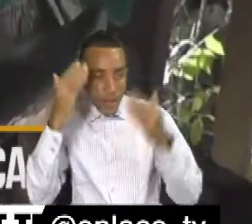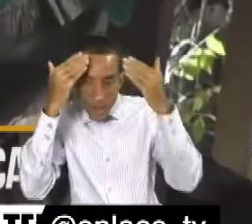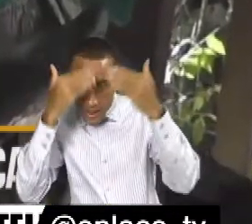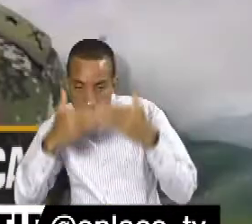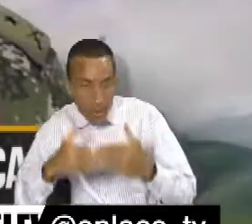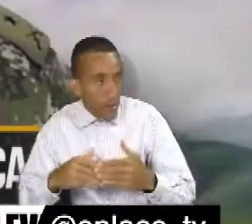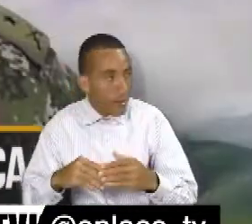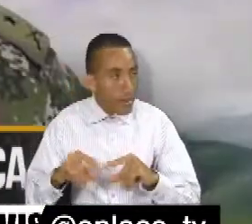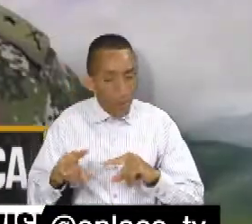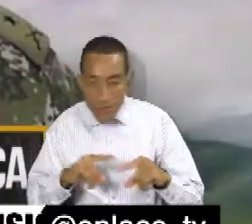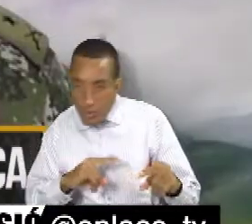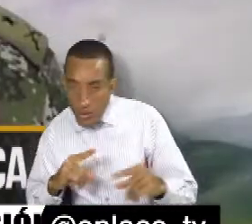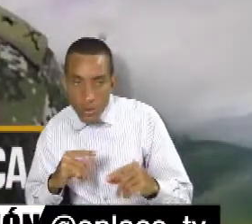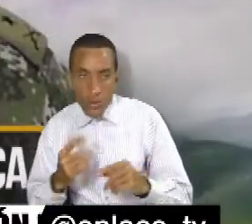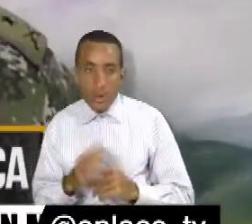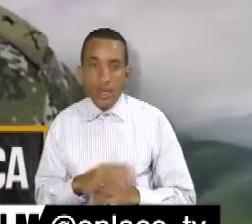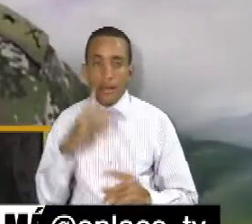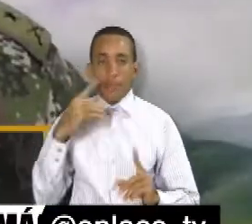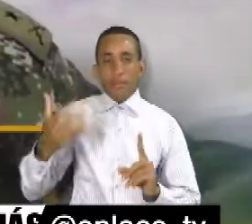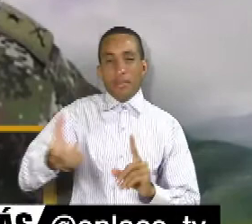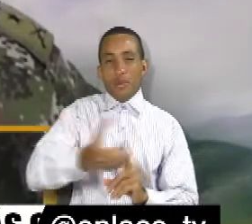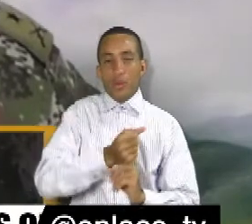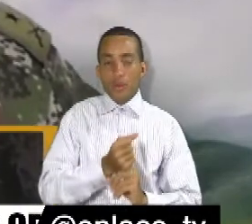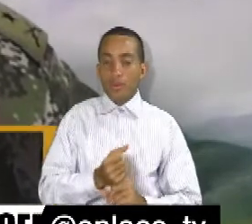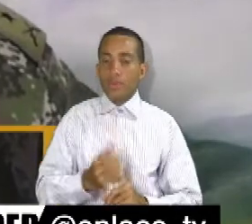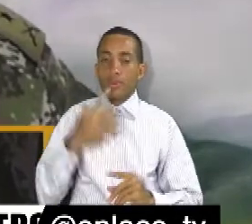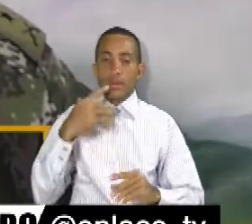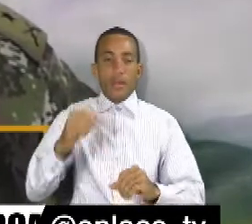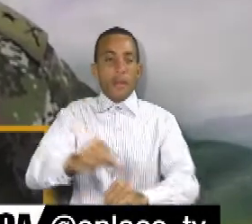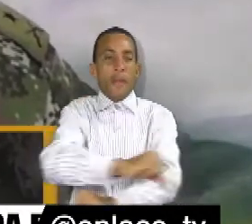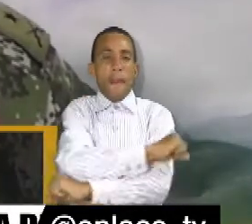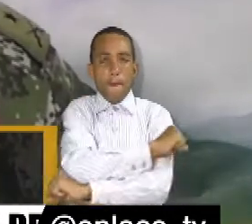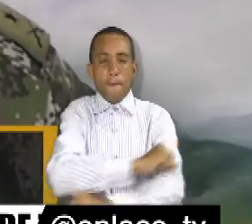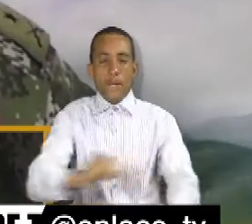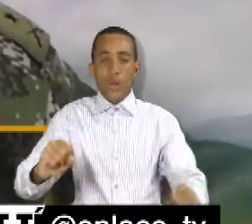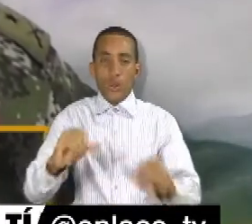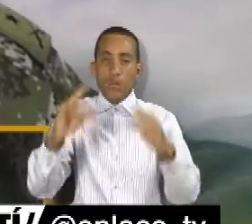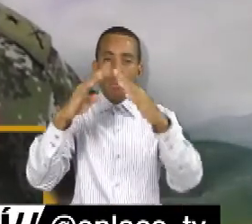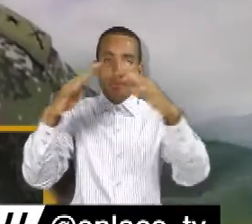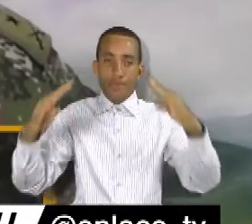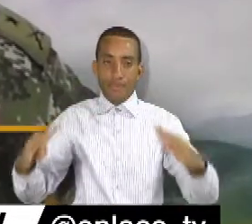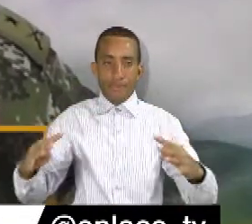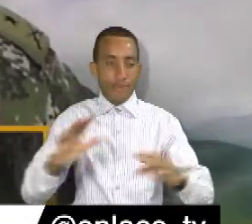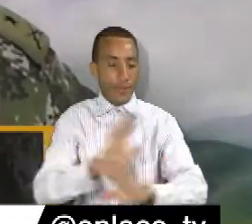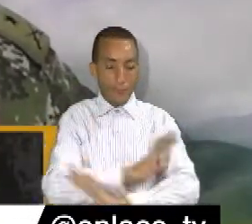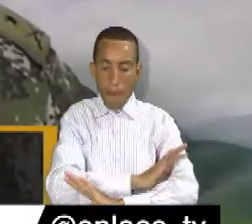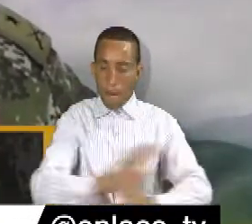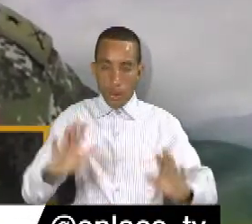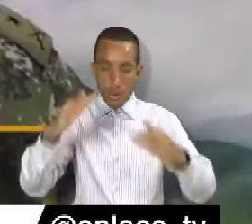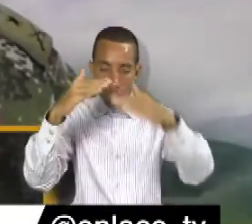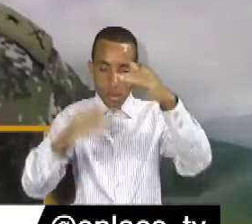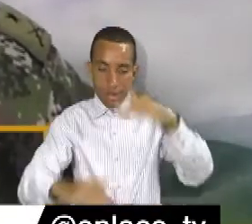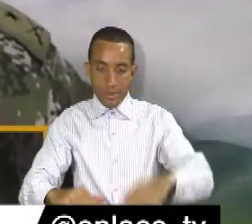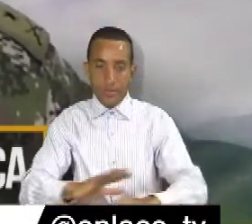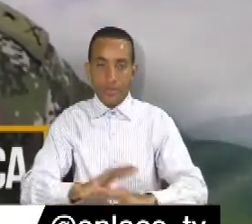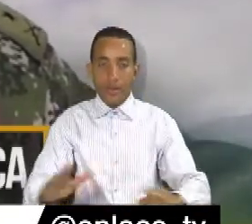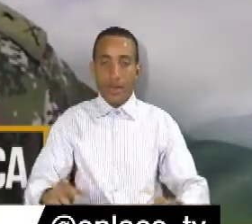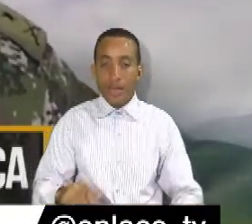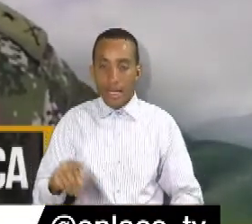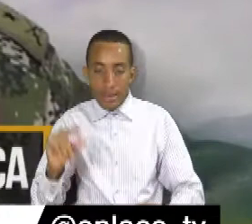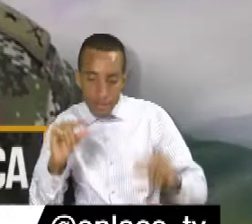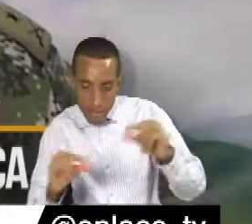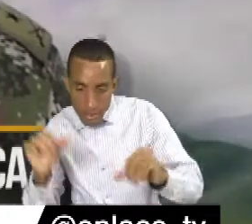de Bolívar. Logran la ubicación y destrucción de un laboratorio para el procesamiento de pasta base de coca en